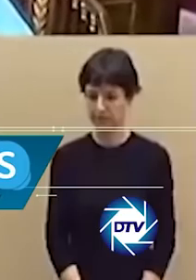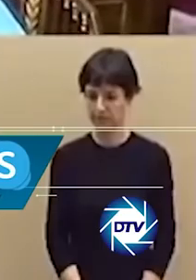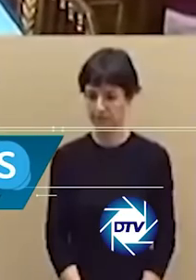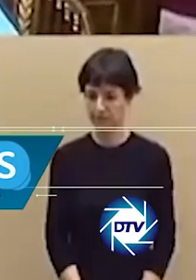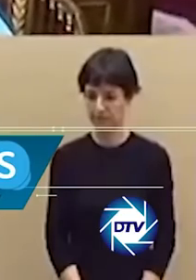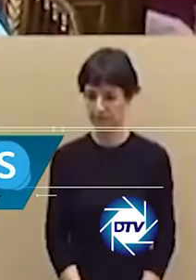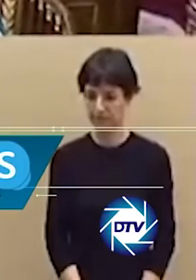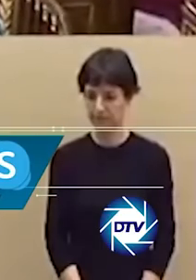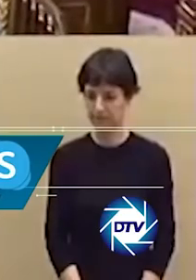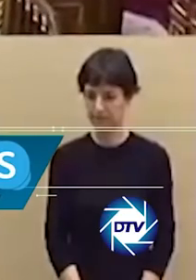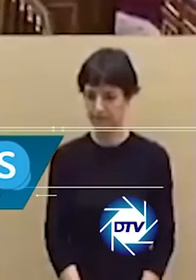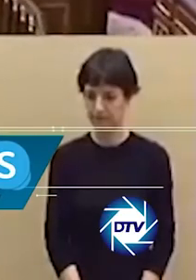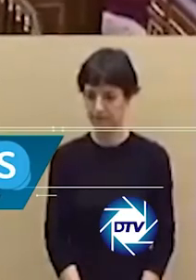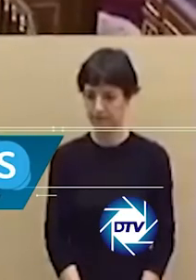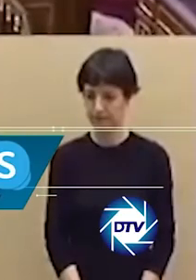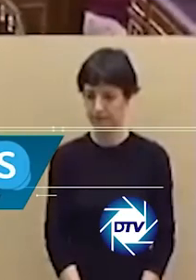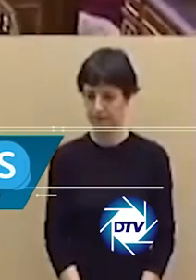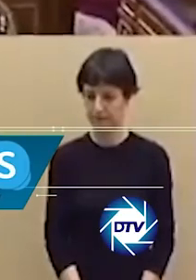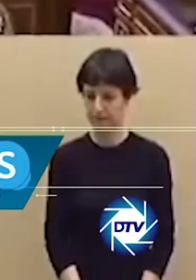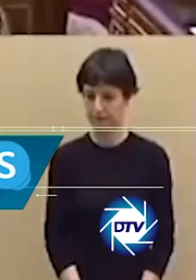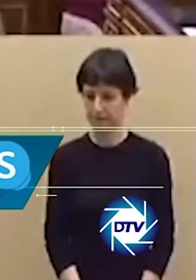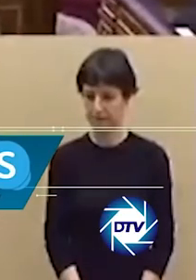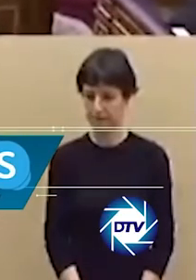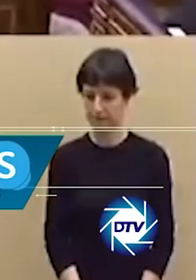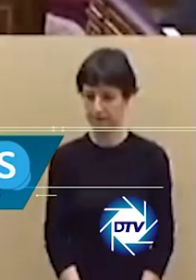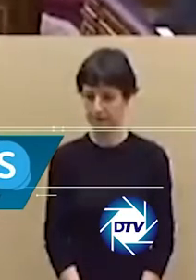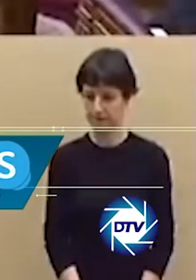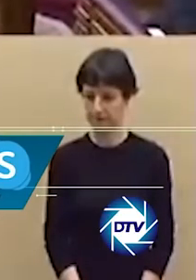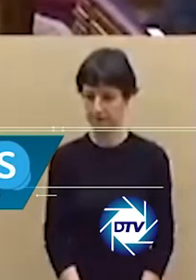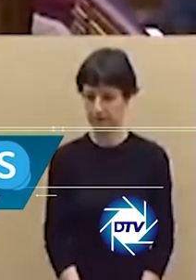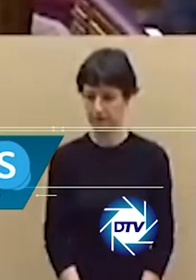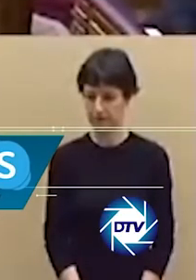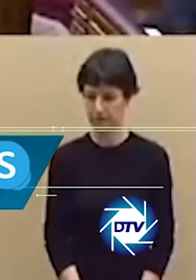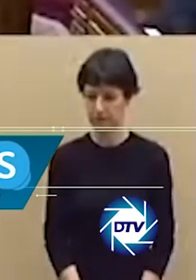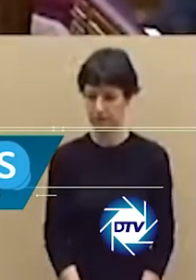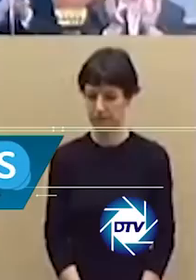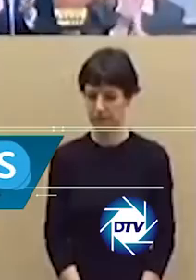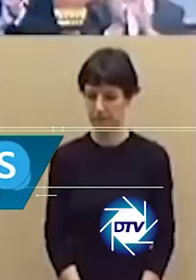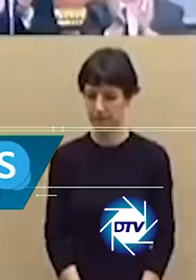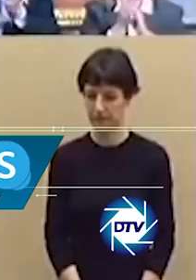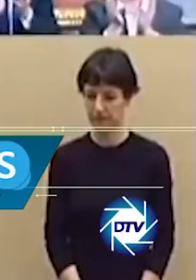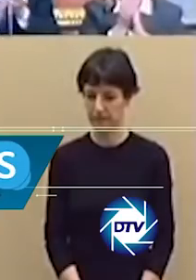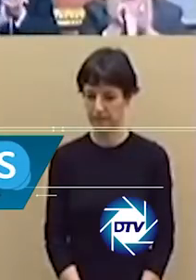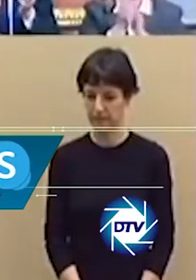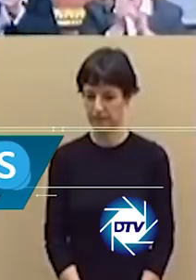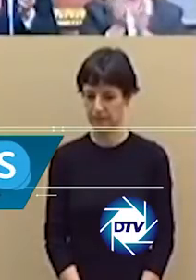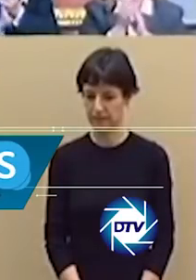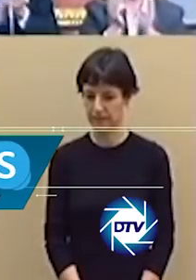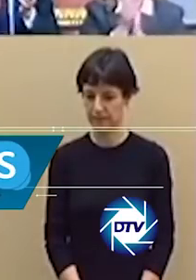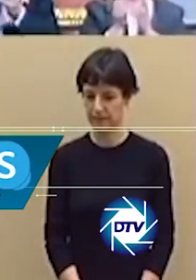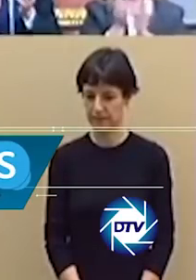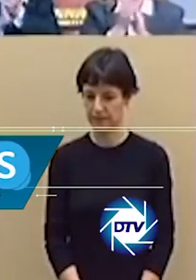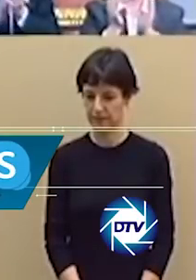país, en una sociedad que tiene unos enormes problemas sociales de resignación, de depresión, de